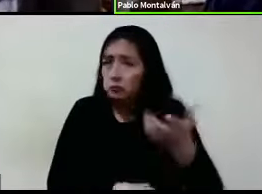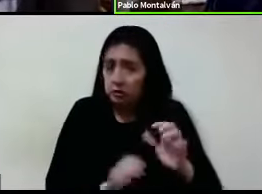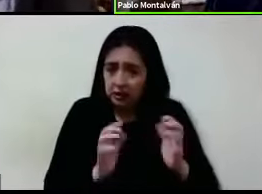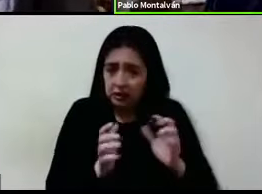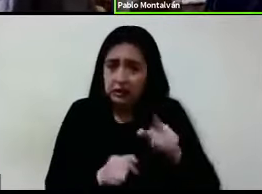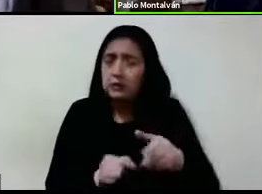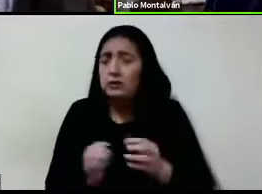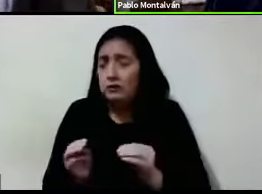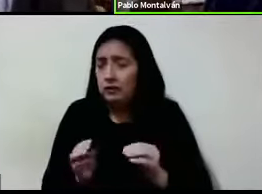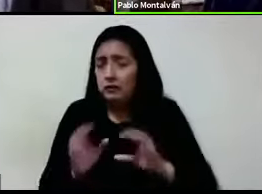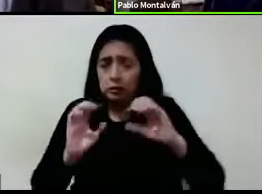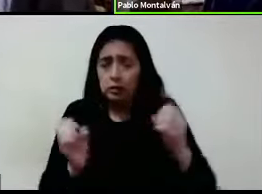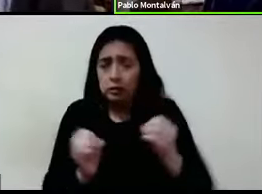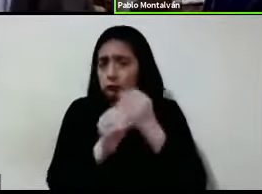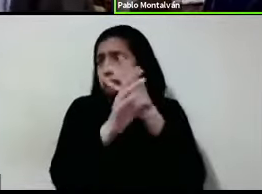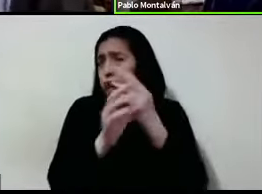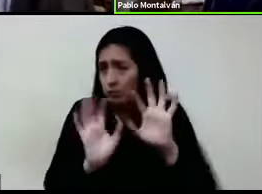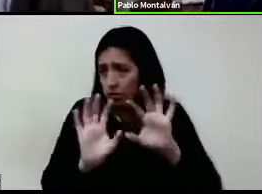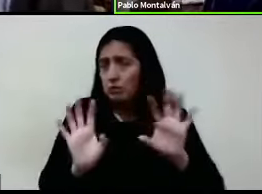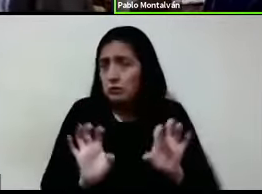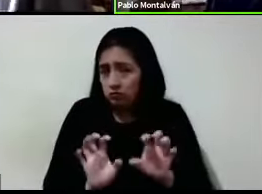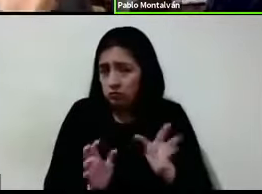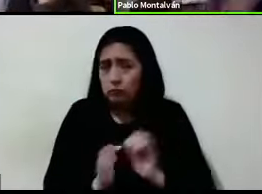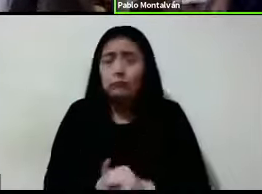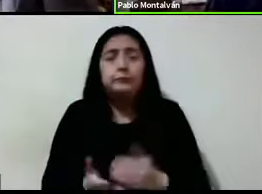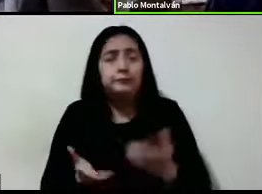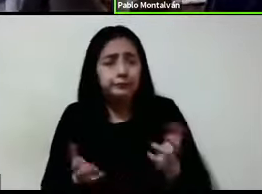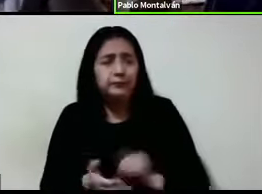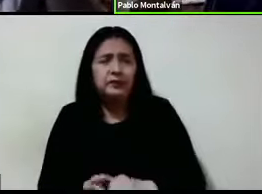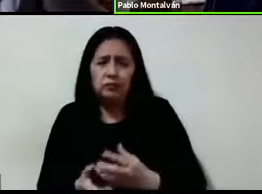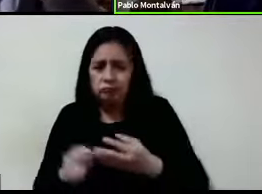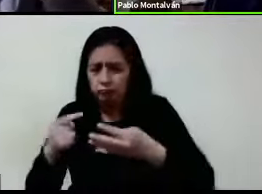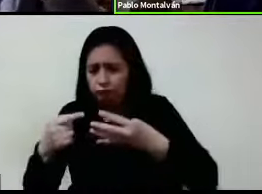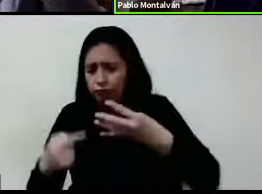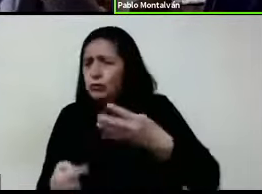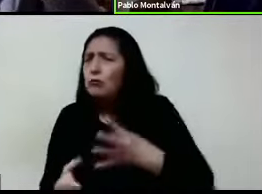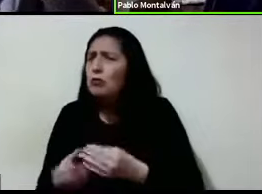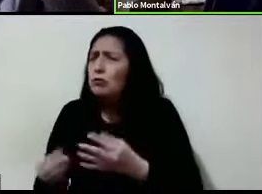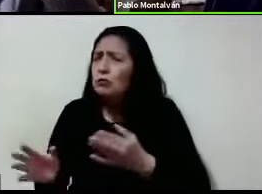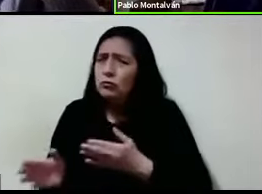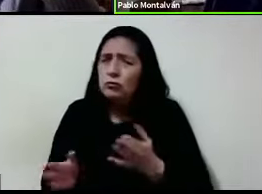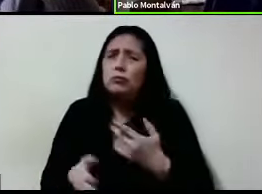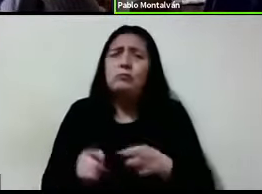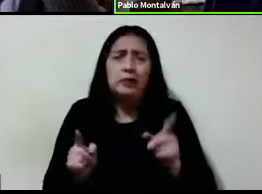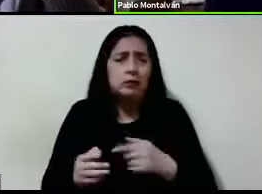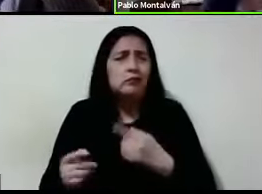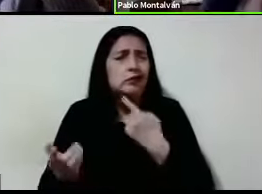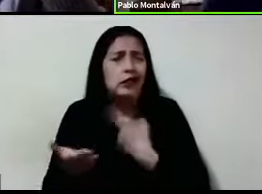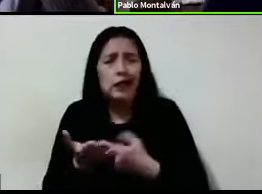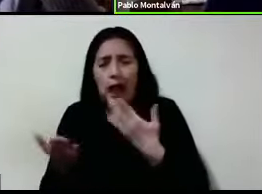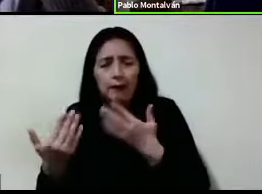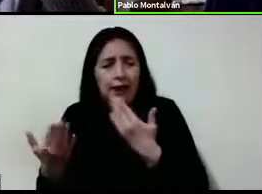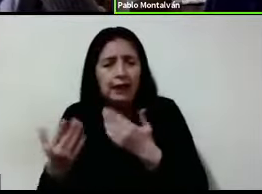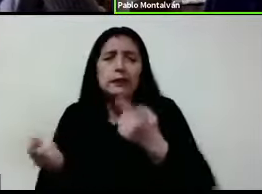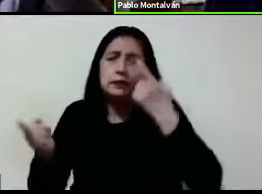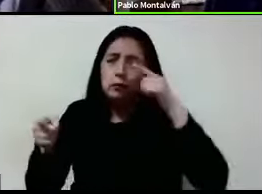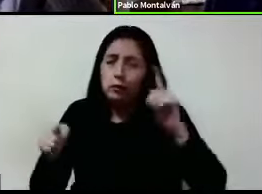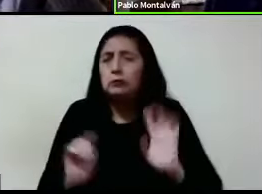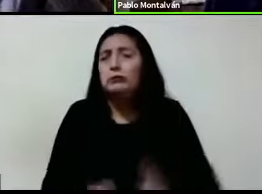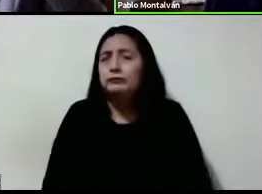esta modalidad virtual, ¿no? Entonces, son muchos los caminos, pero básicamente el diálogo y acuerdos.